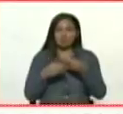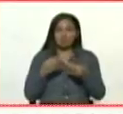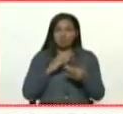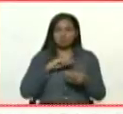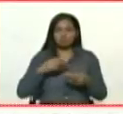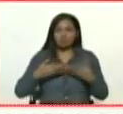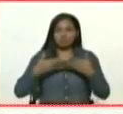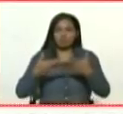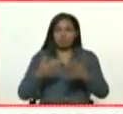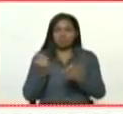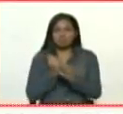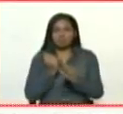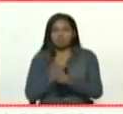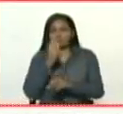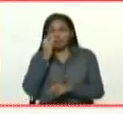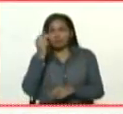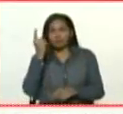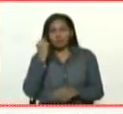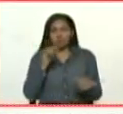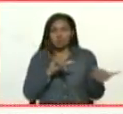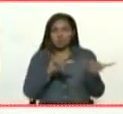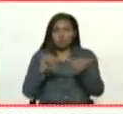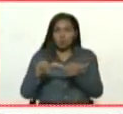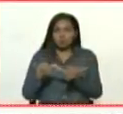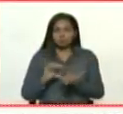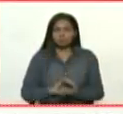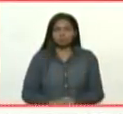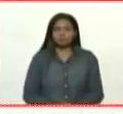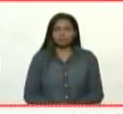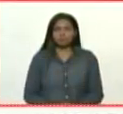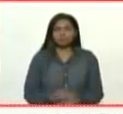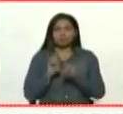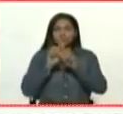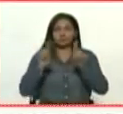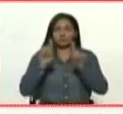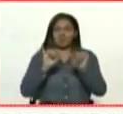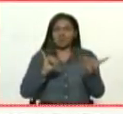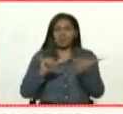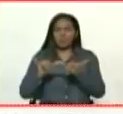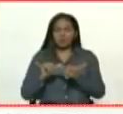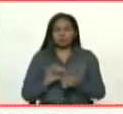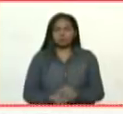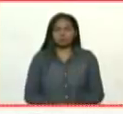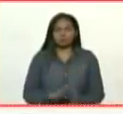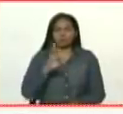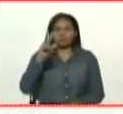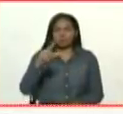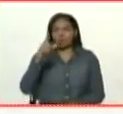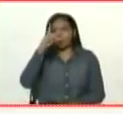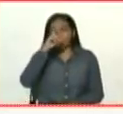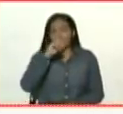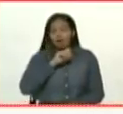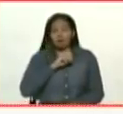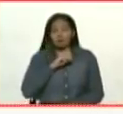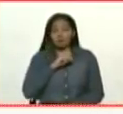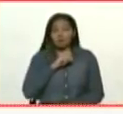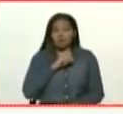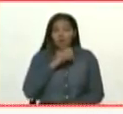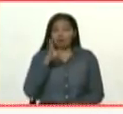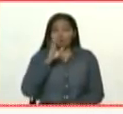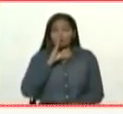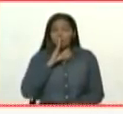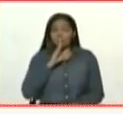los trabajadores, las trabajadoras, los dividendos. Cada año el Banco de Venezuela